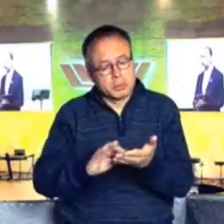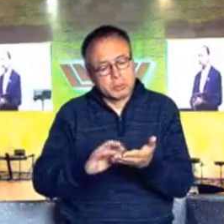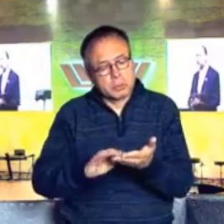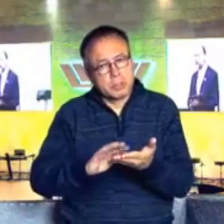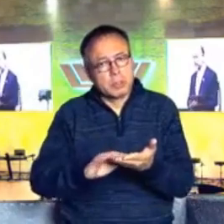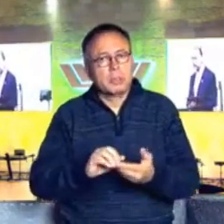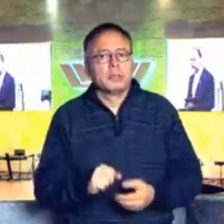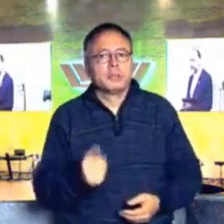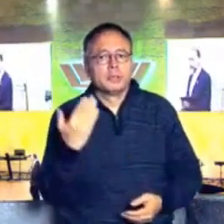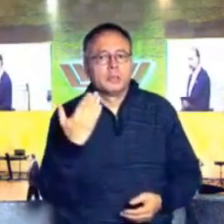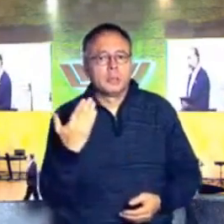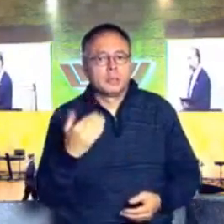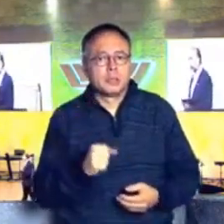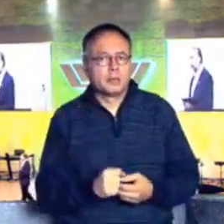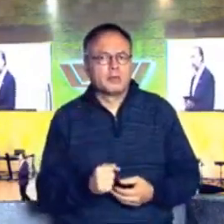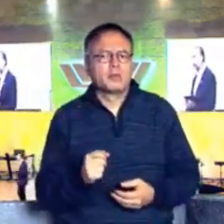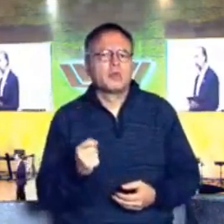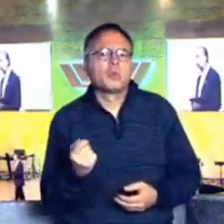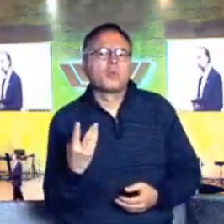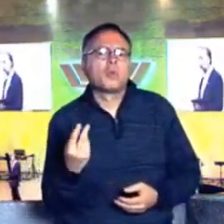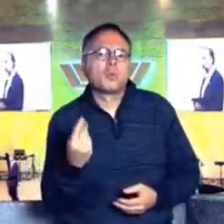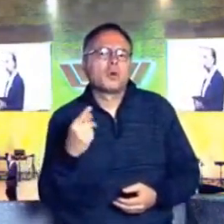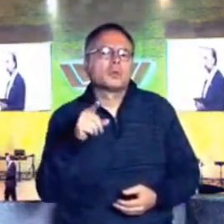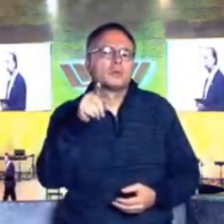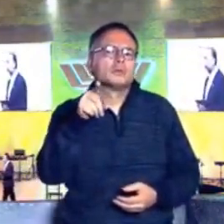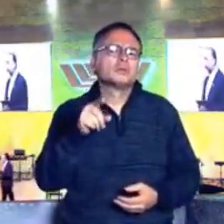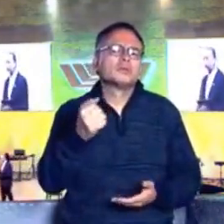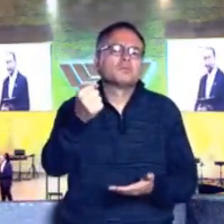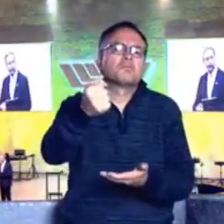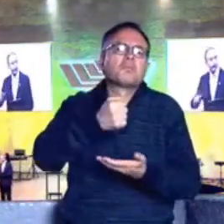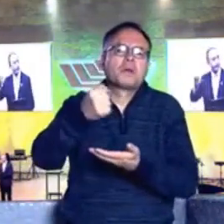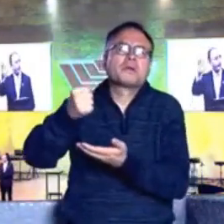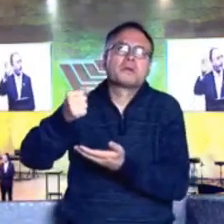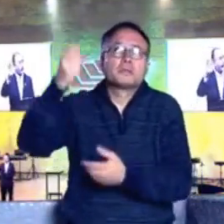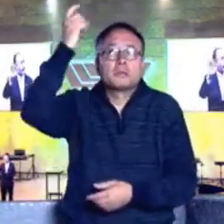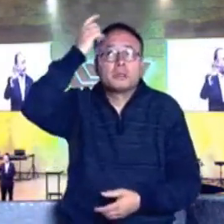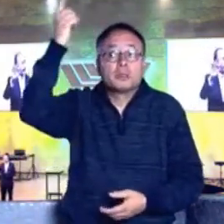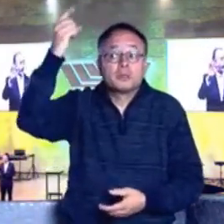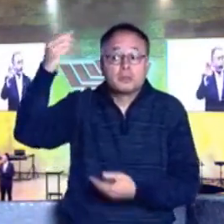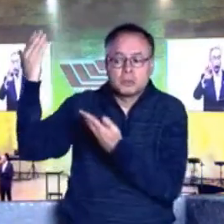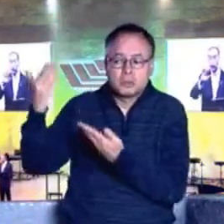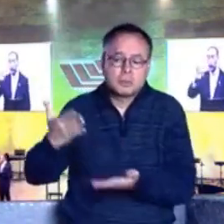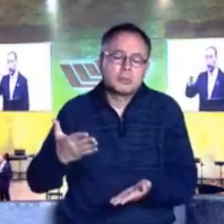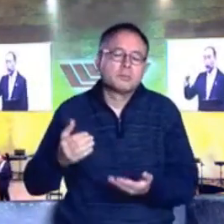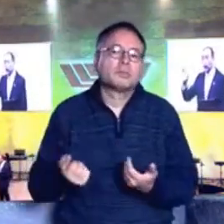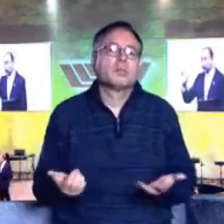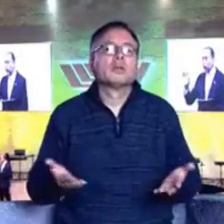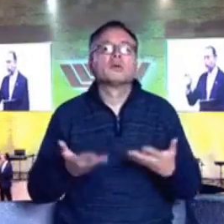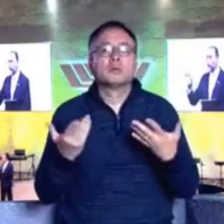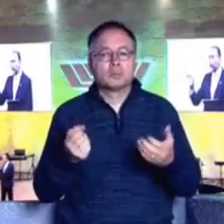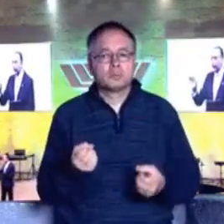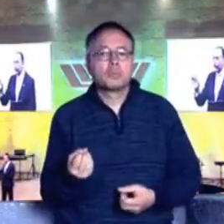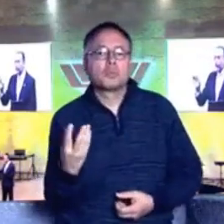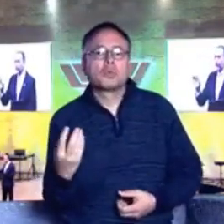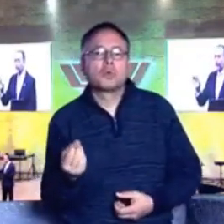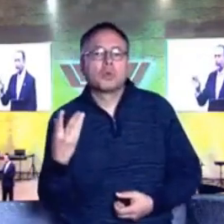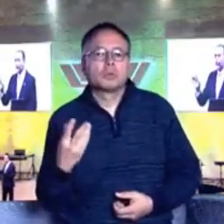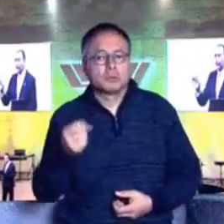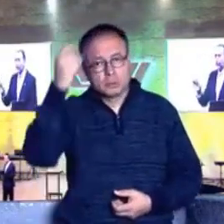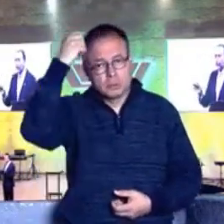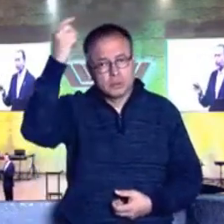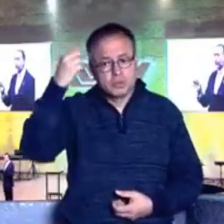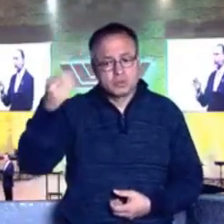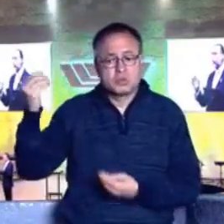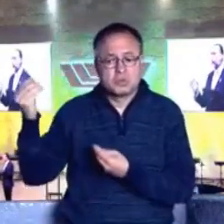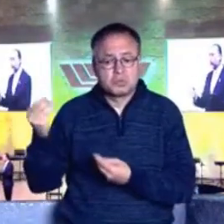ustedes han recibido alguna vez un milagro de provisión y Dios nos provee de muchas maneras